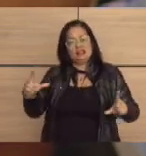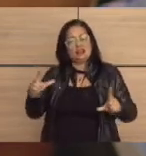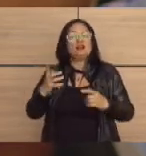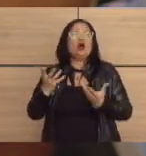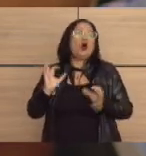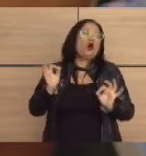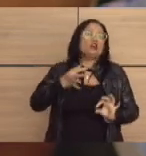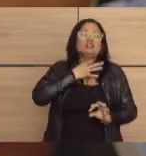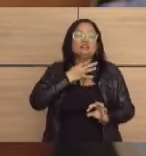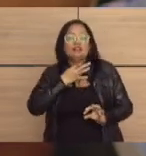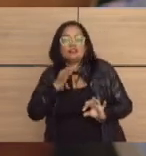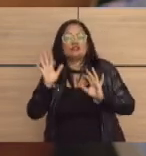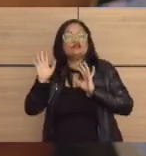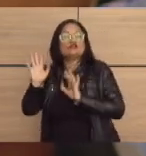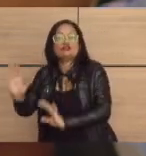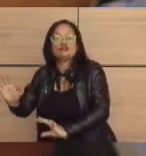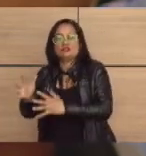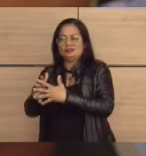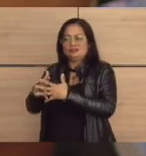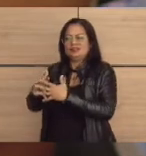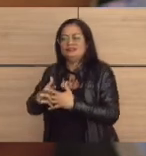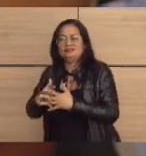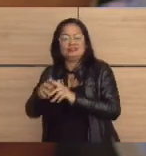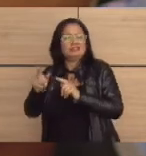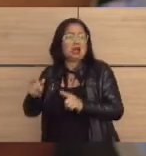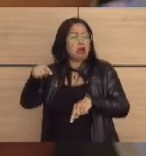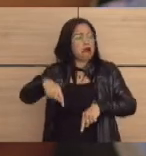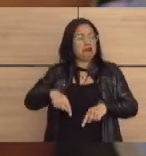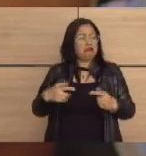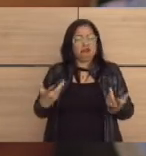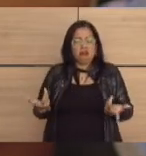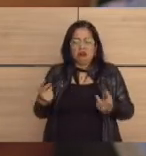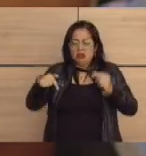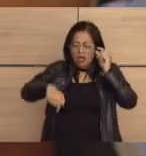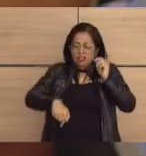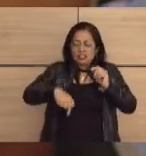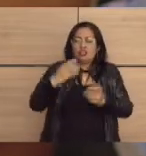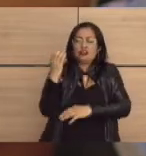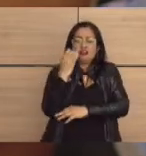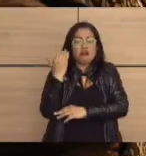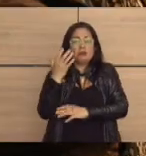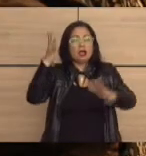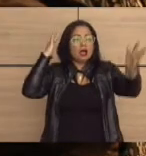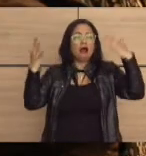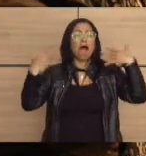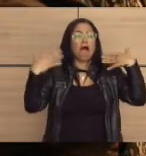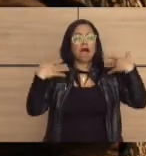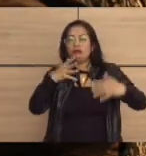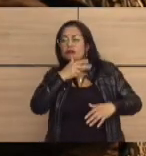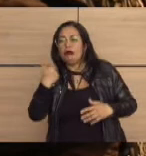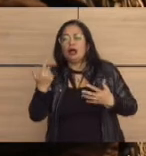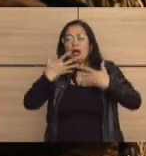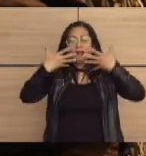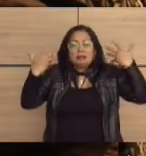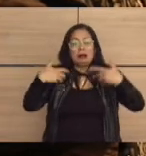británico y de muebles vieneses, y que aquí no había ni anacondas, ni selvas, ni tierra caliente, ni jaguares,